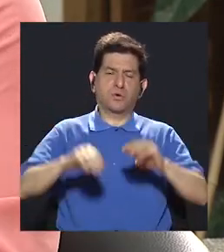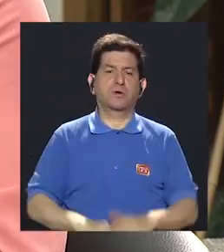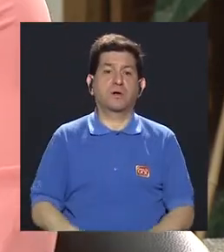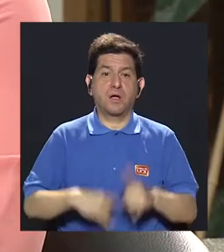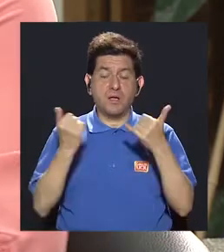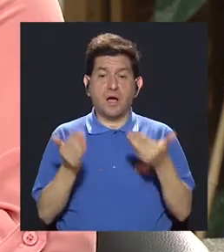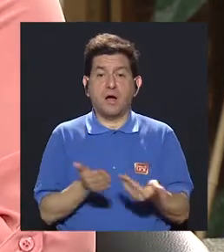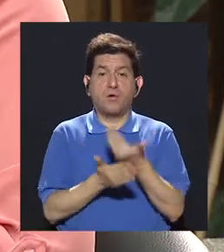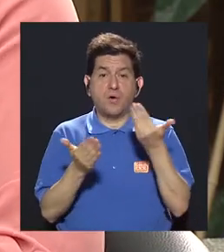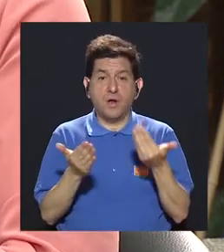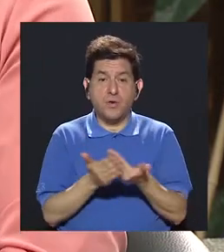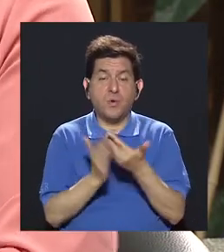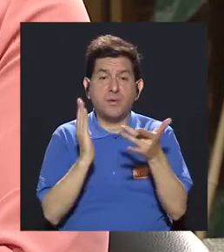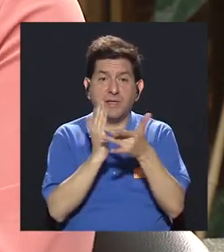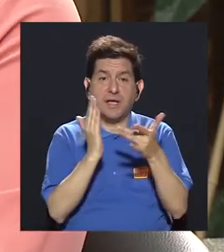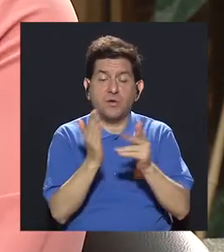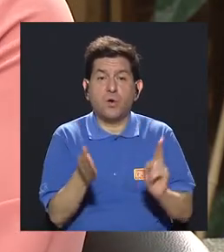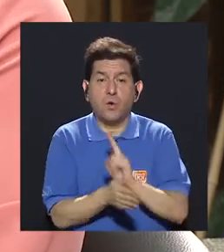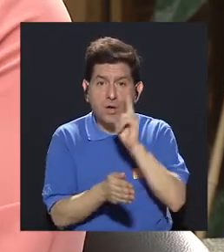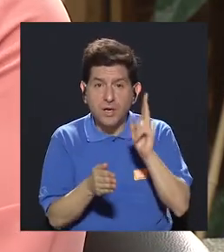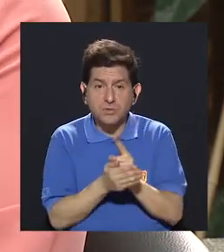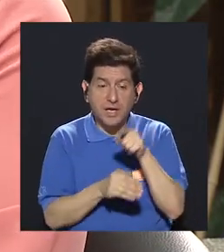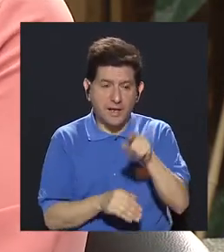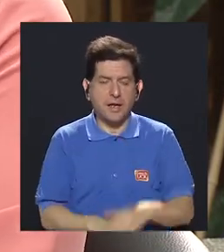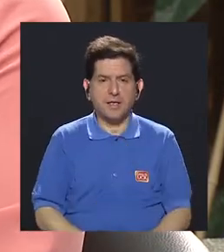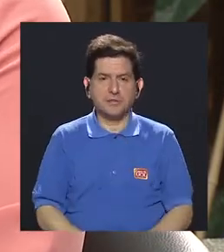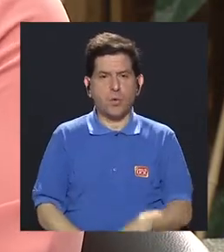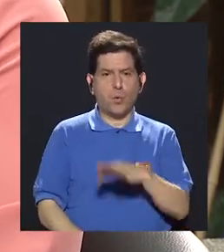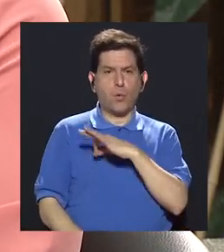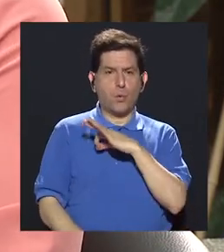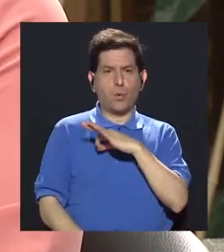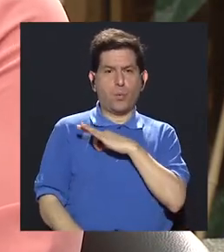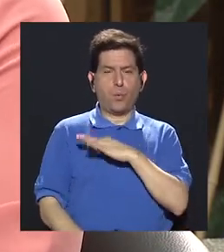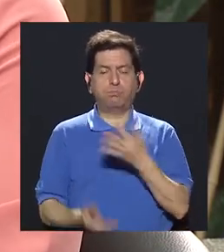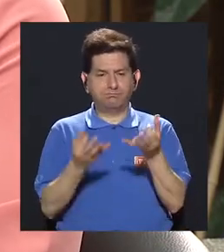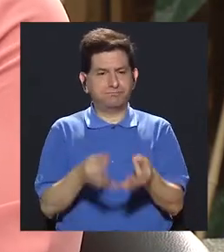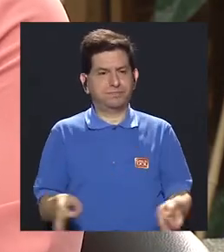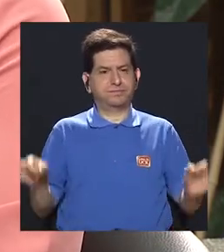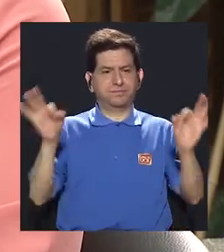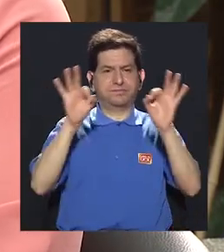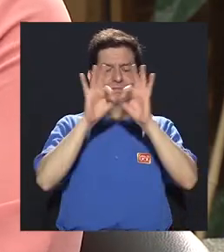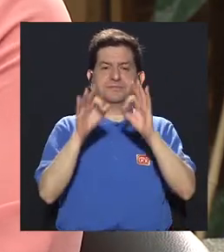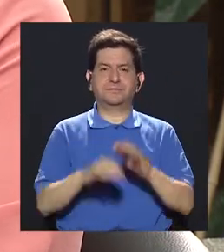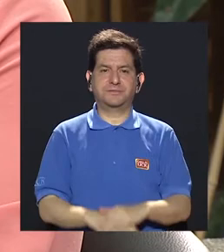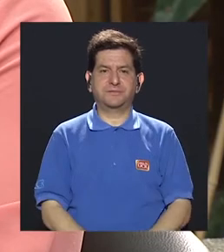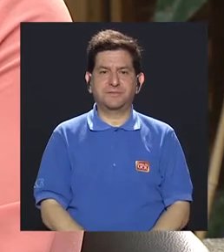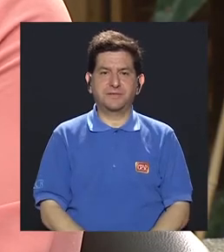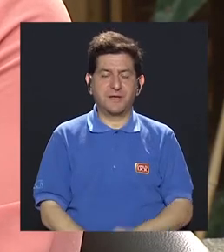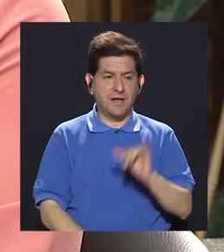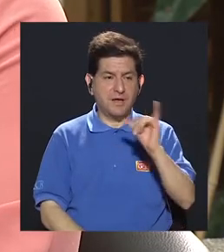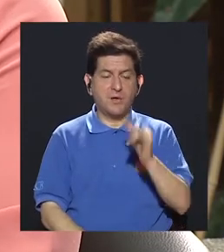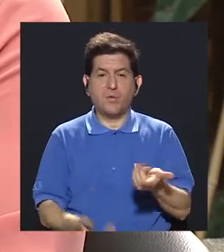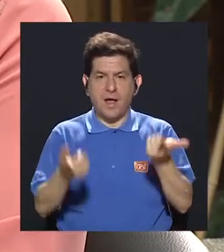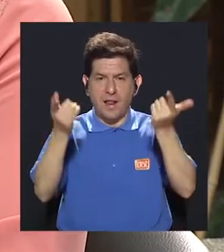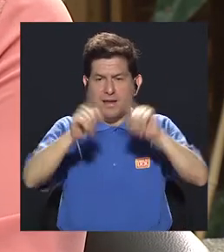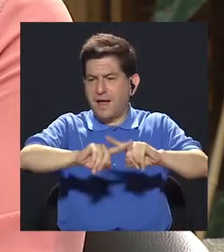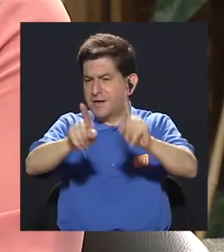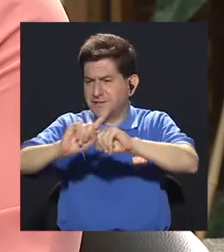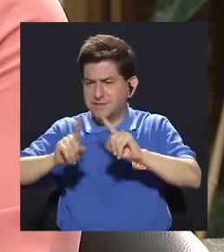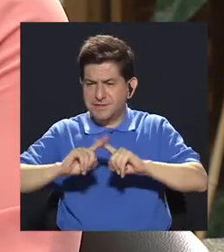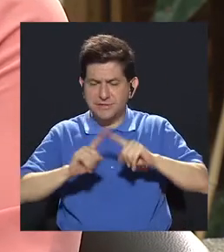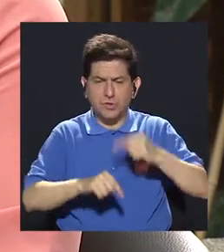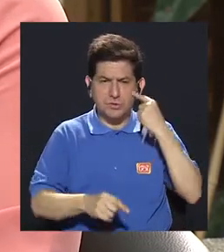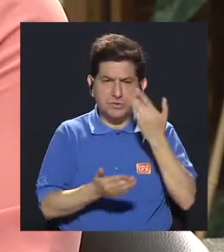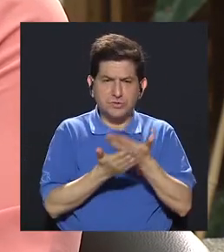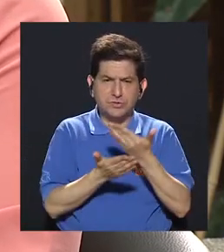usar tecnología ya para ellos eso es un plus, ¿verdad? Es importantísimo. Luego han habido casos